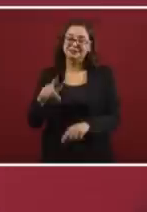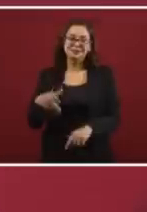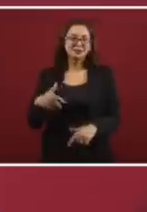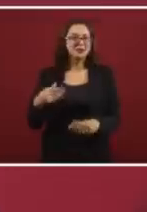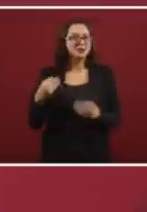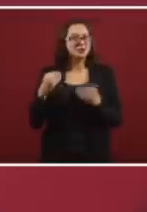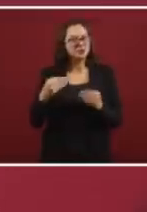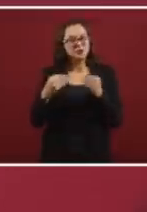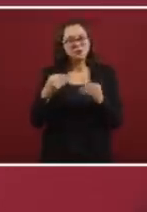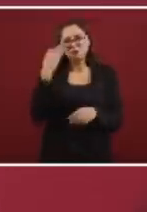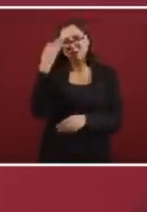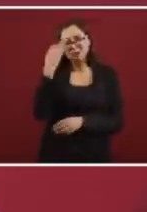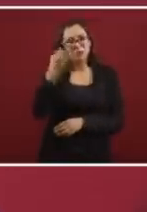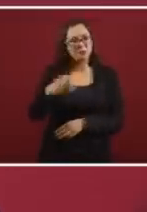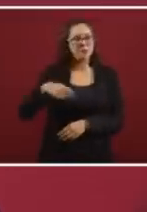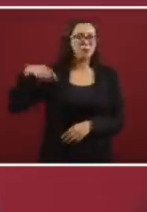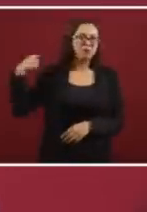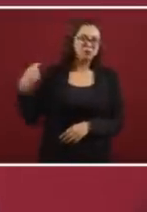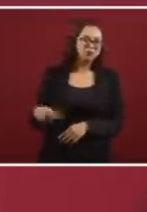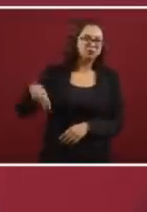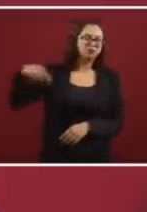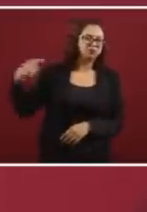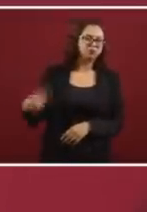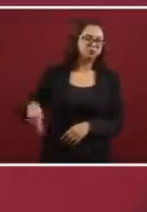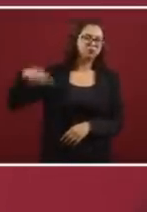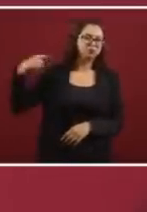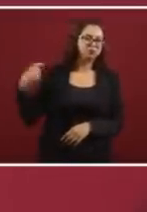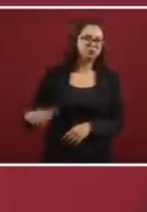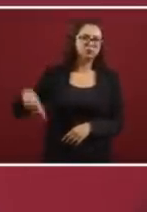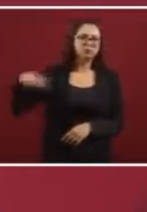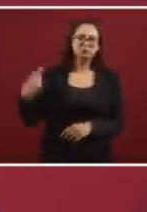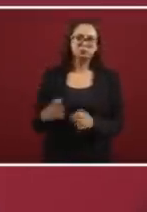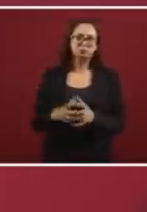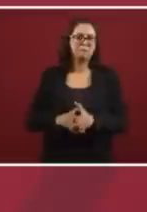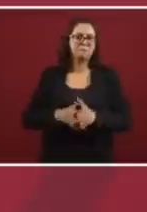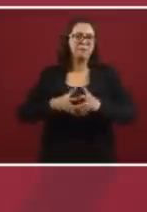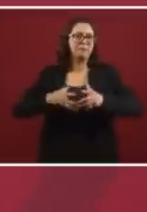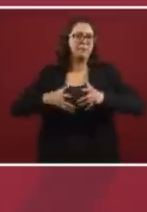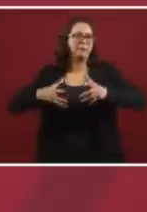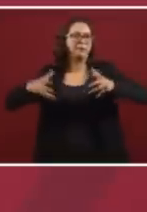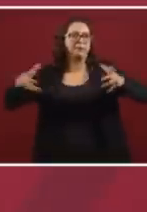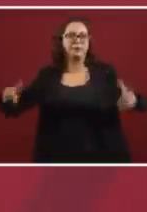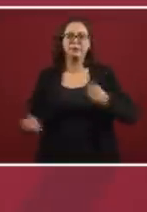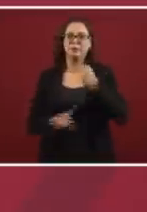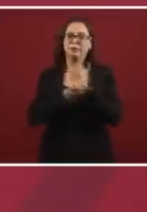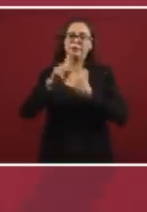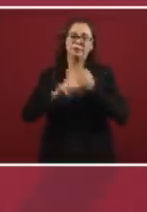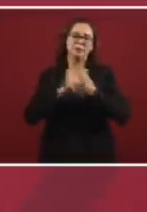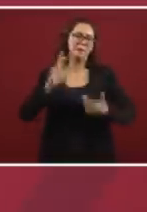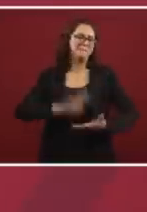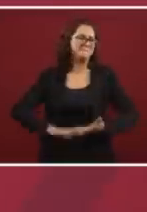este se dejó crecer mucho este problema